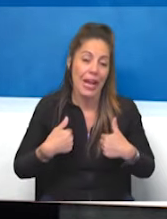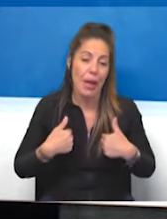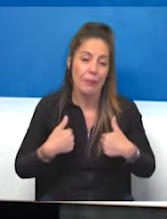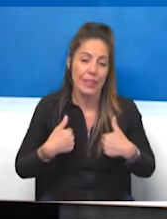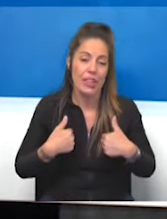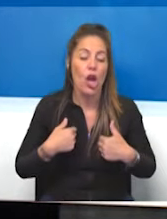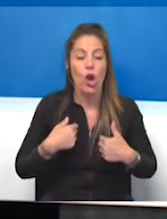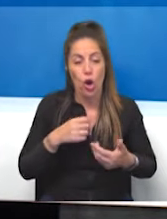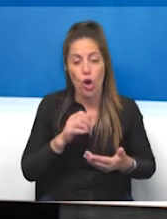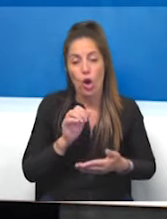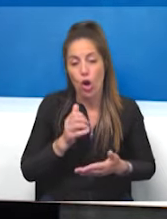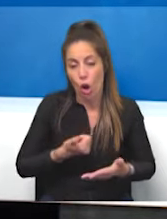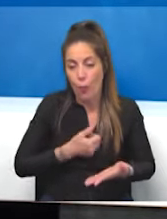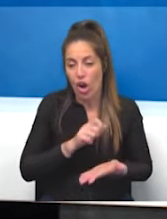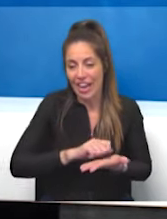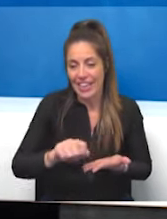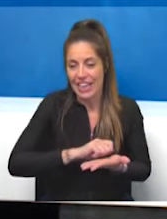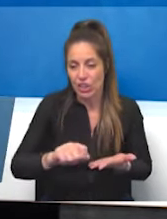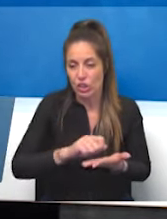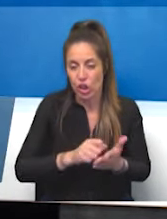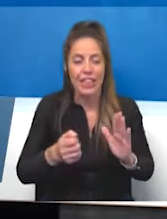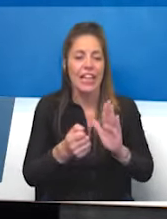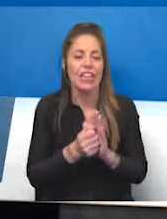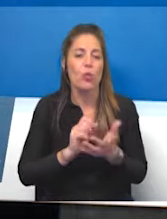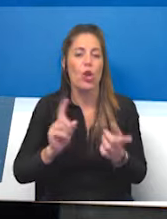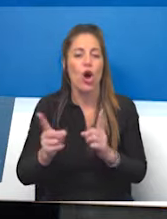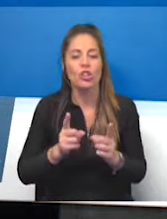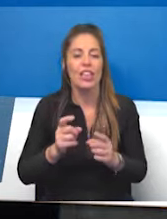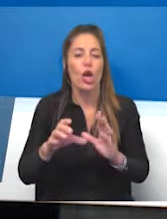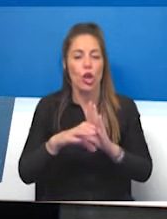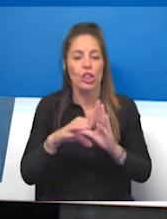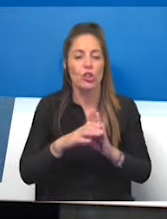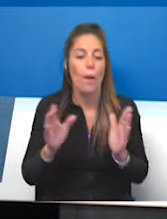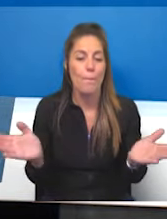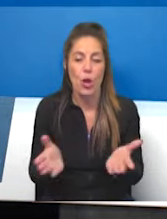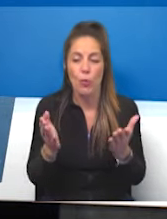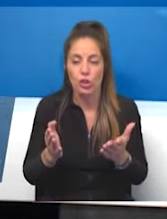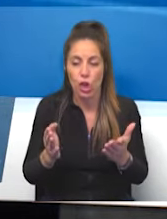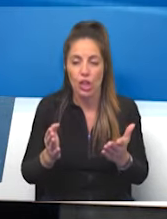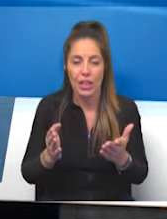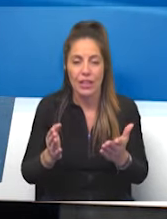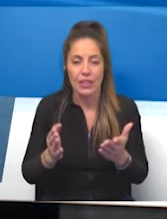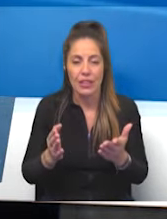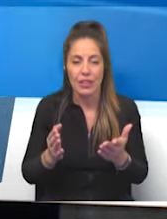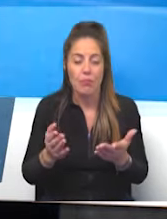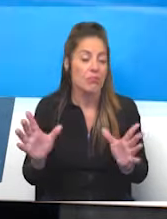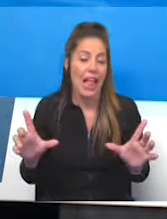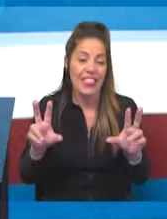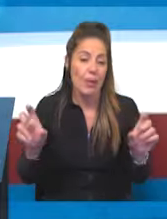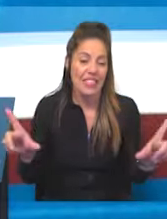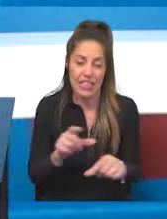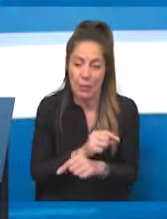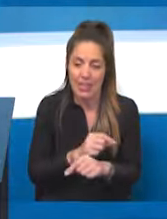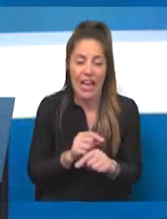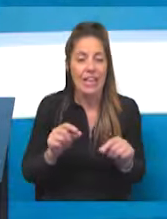como redactor de la enmienda del artículo 11 de la Constitución y como promotor de la iniciativa el tema se termina se es un